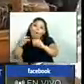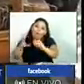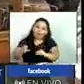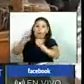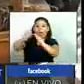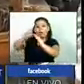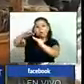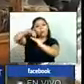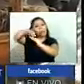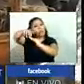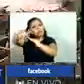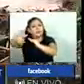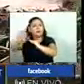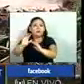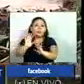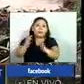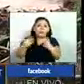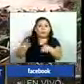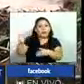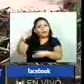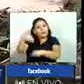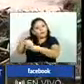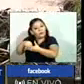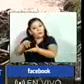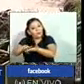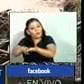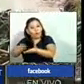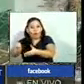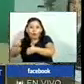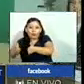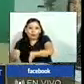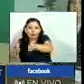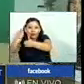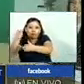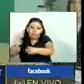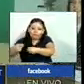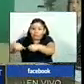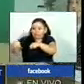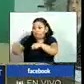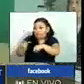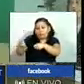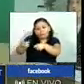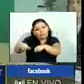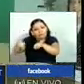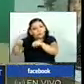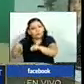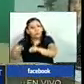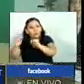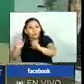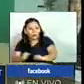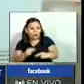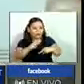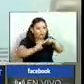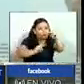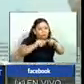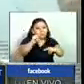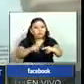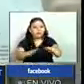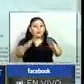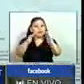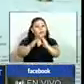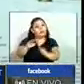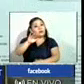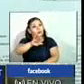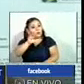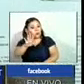quedaron deteriorados por eso el sistema Fede Crédito y Hábitat para la Humanidad unieron esfuerzos para construir 55 viviendas y